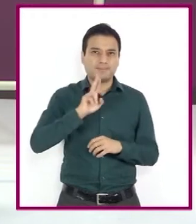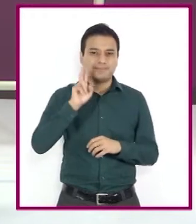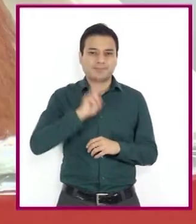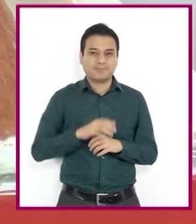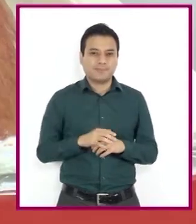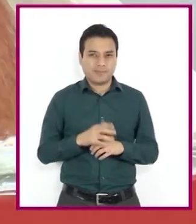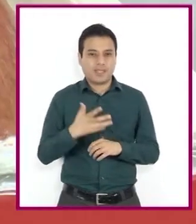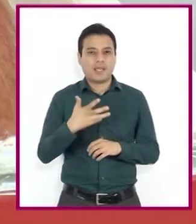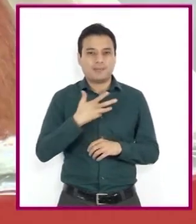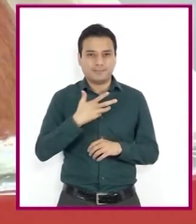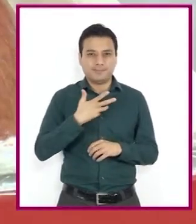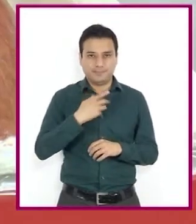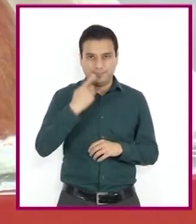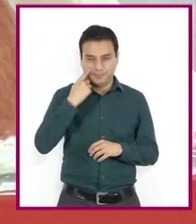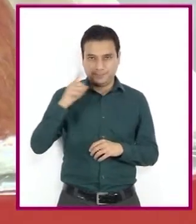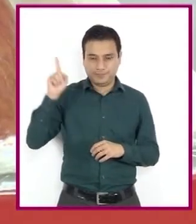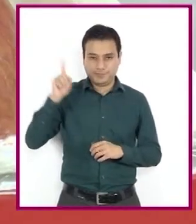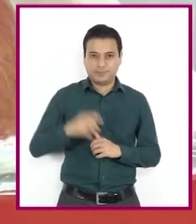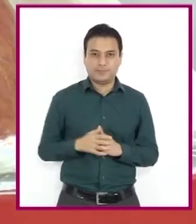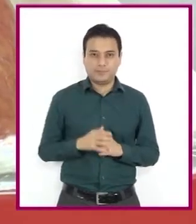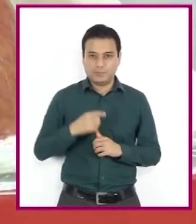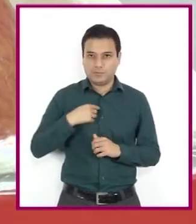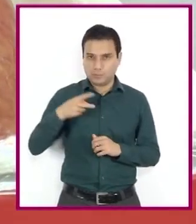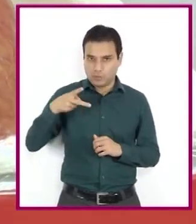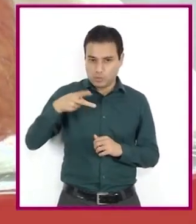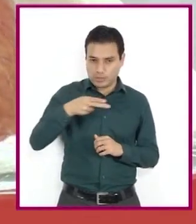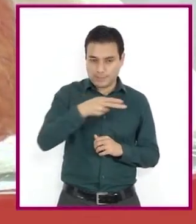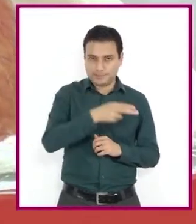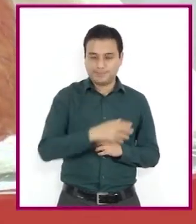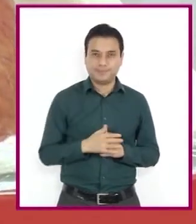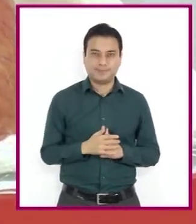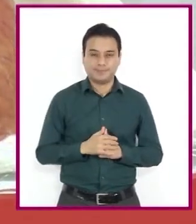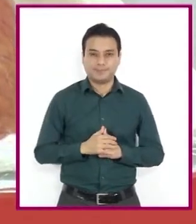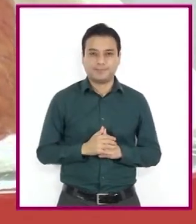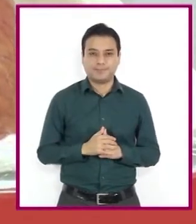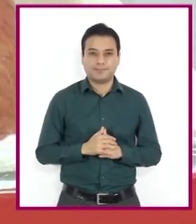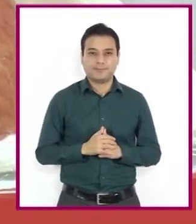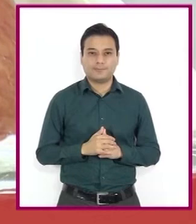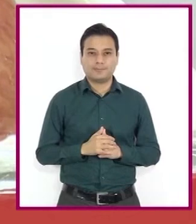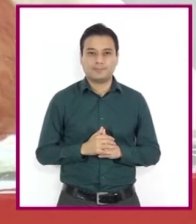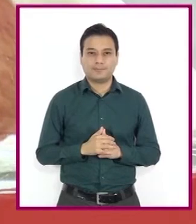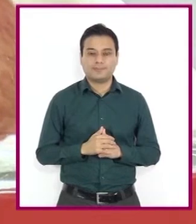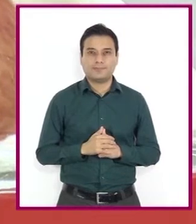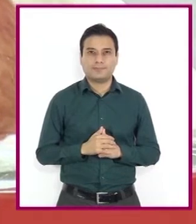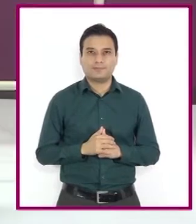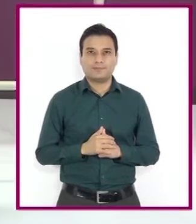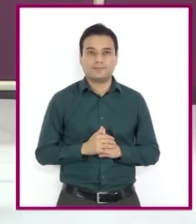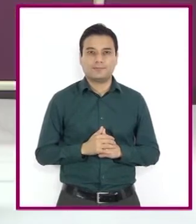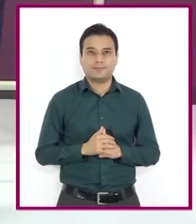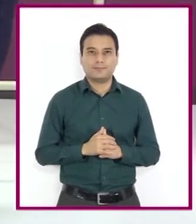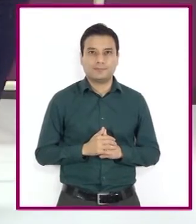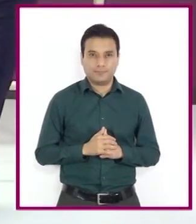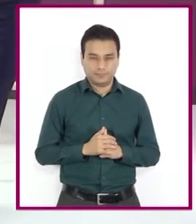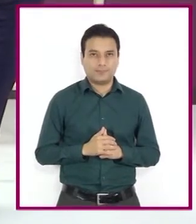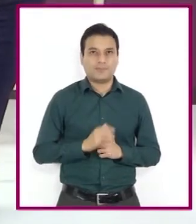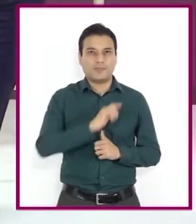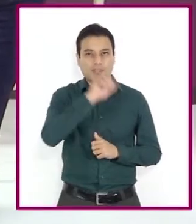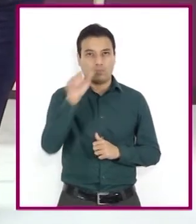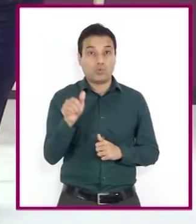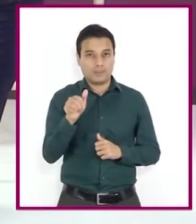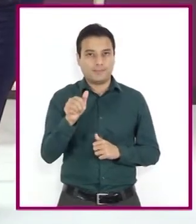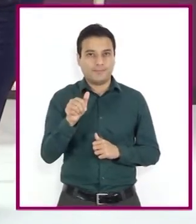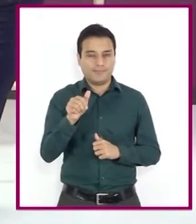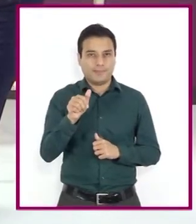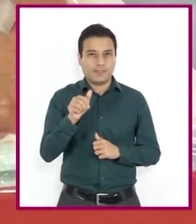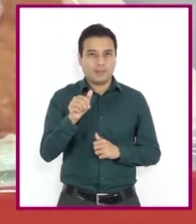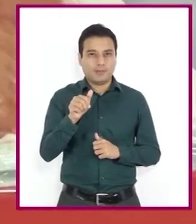localizado uno. Lo que vamos a hacer es cortar para que a través de estos orificios se pueda introducir el humo. En